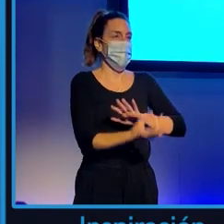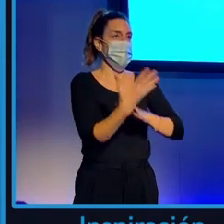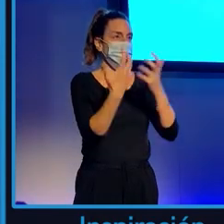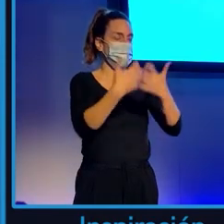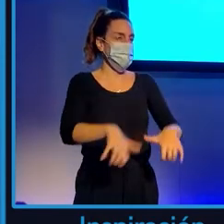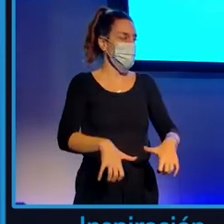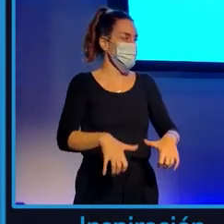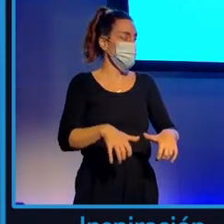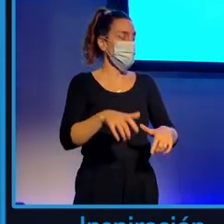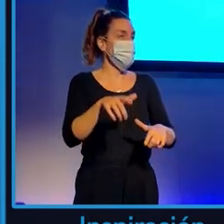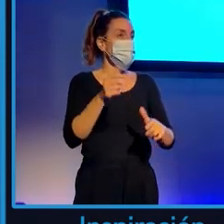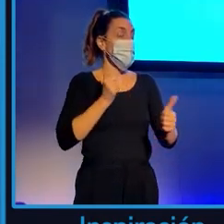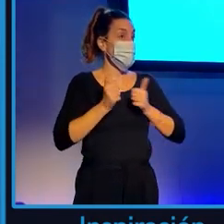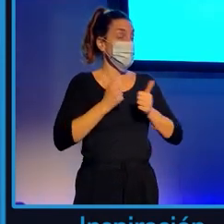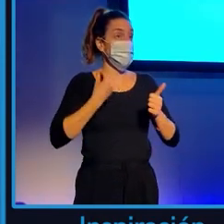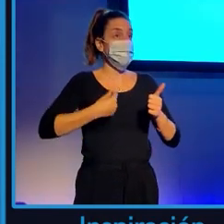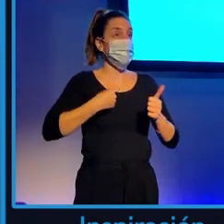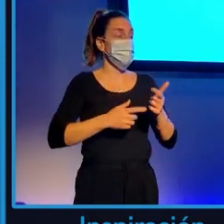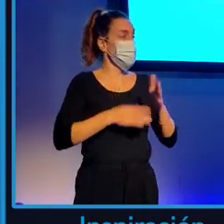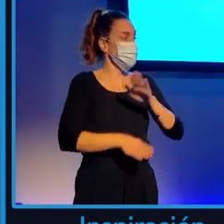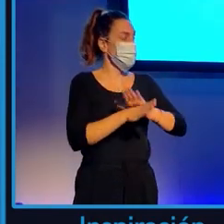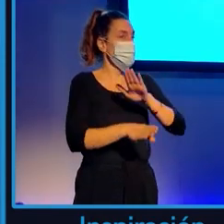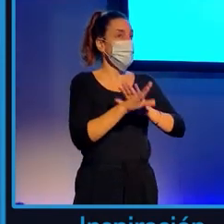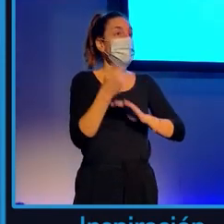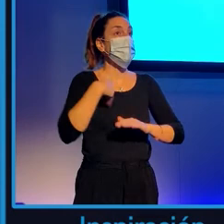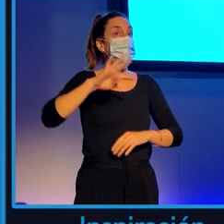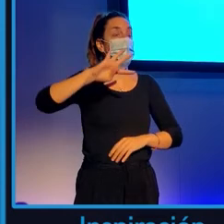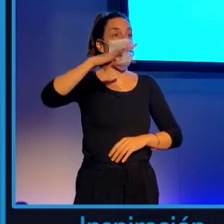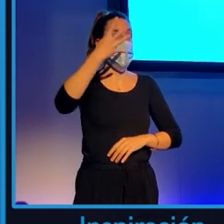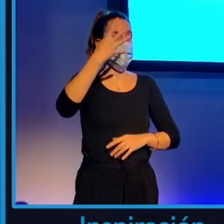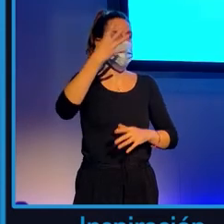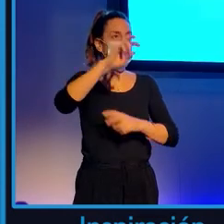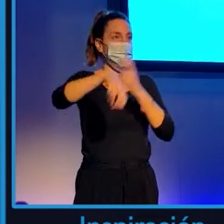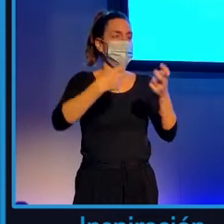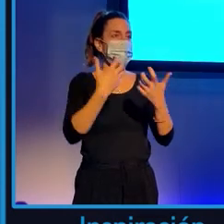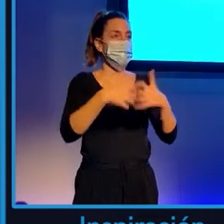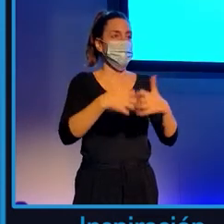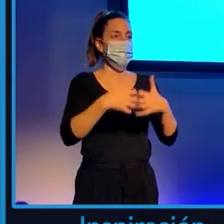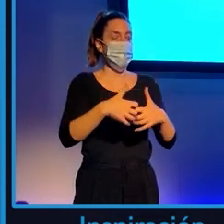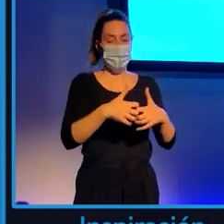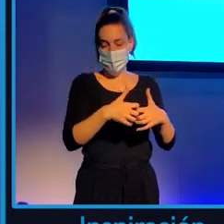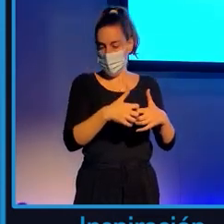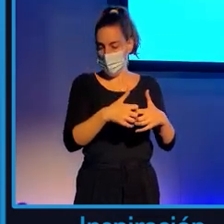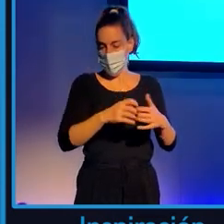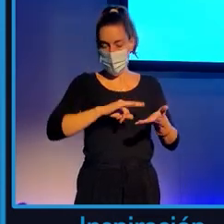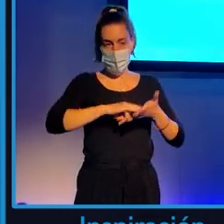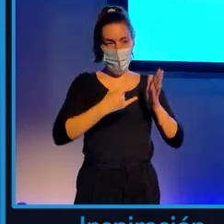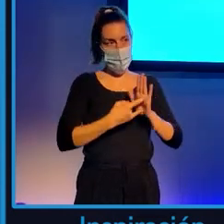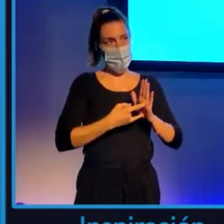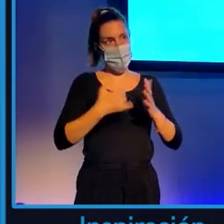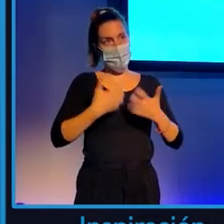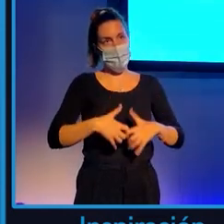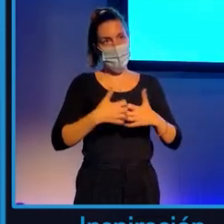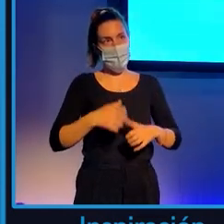continúa la mente humana se embarca en una cuarta revolución industrial las tecnologías de fabricación vive en una transformación